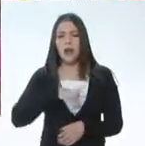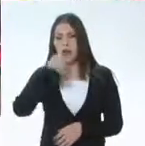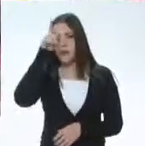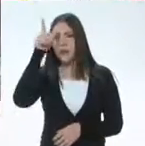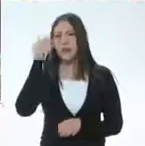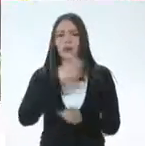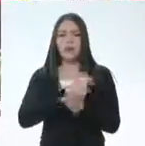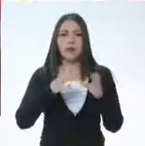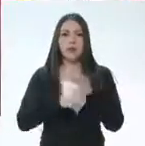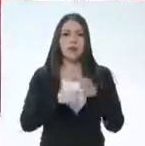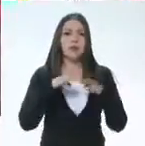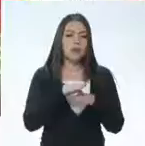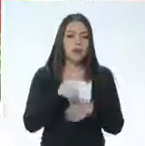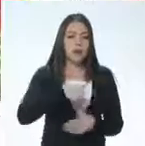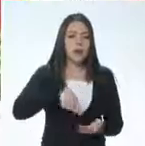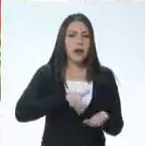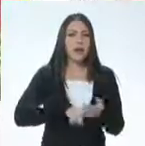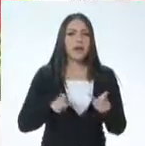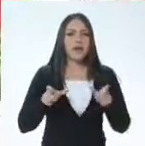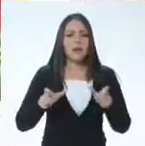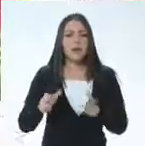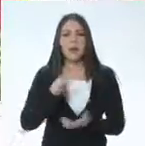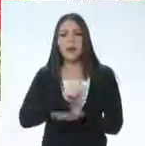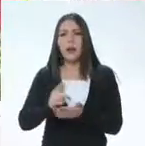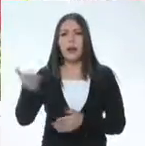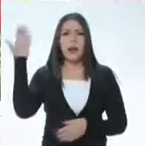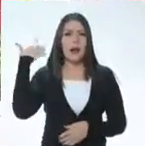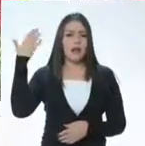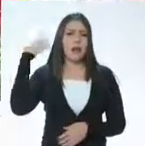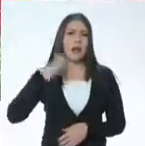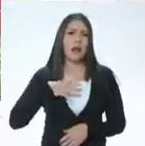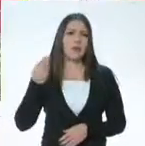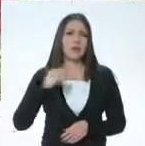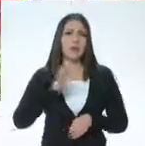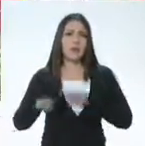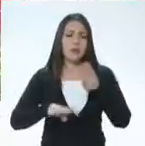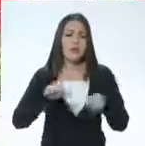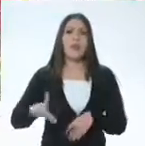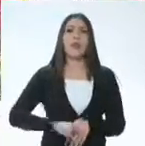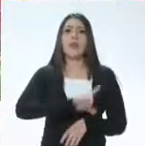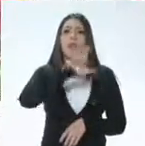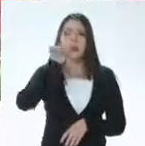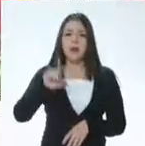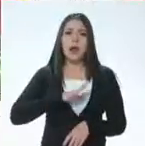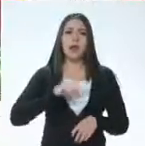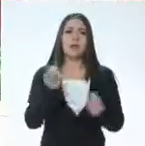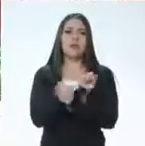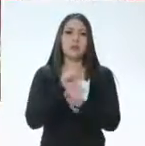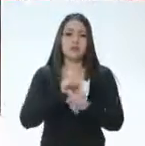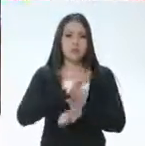A raíz de eso, anteriormente había muchas muertes y después hubo otras muertes en explosiones,